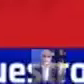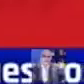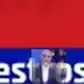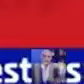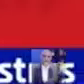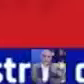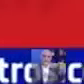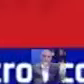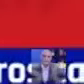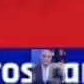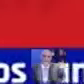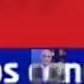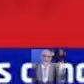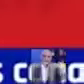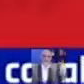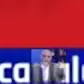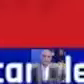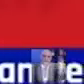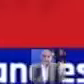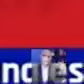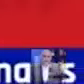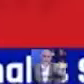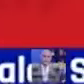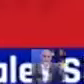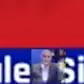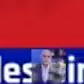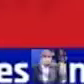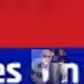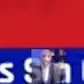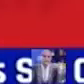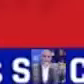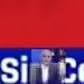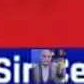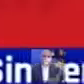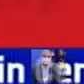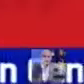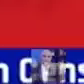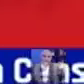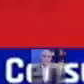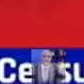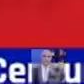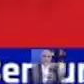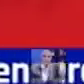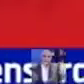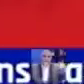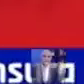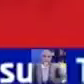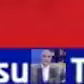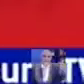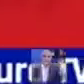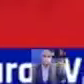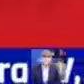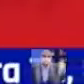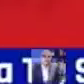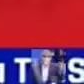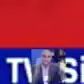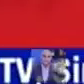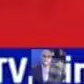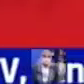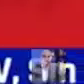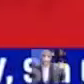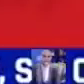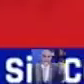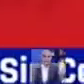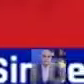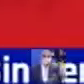Ella, no su equipo, no la gente que trabaja anónimamente en la redacción, no el equipo